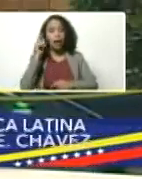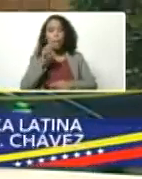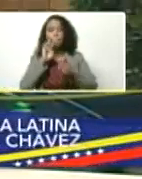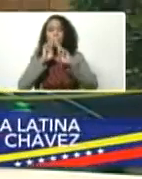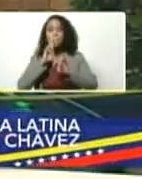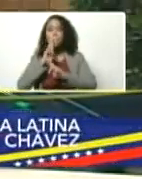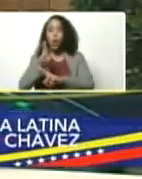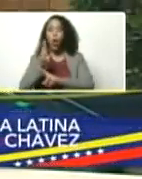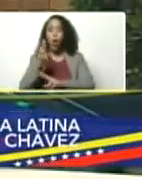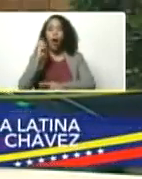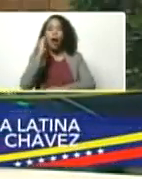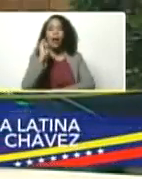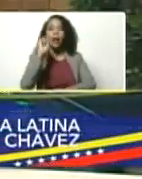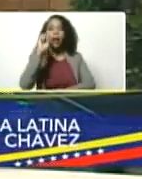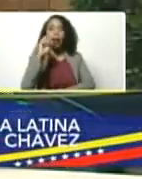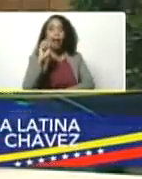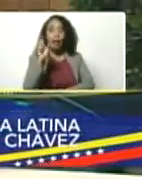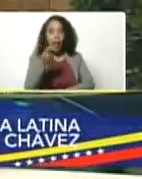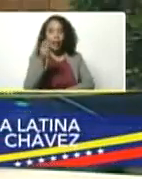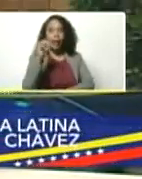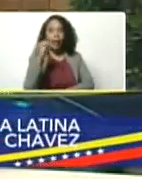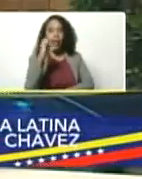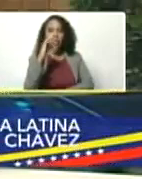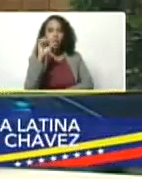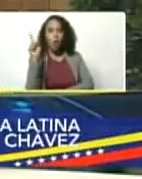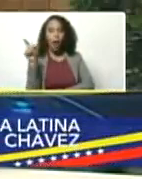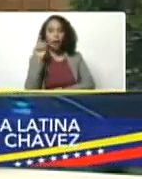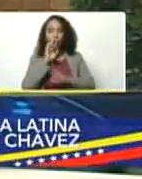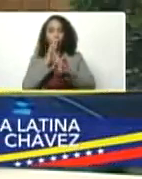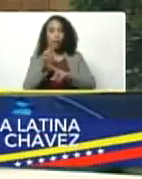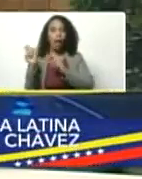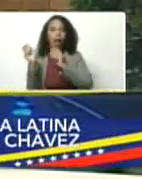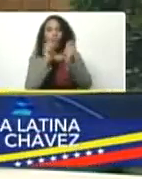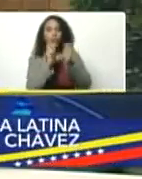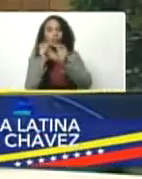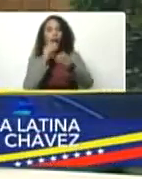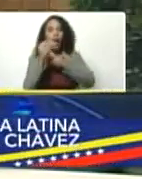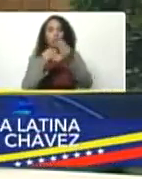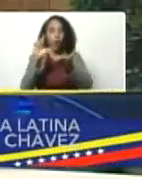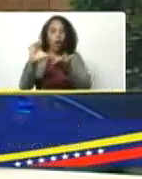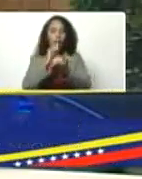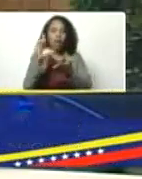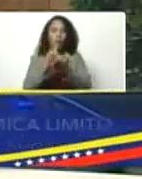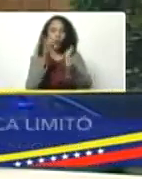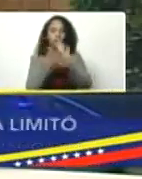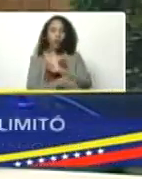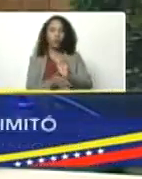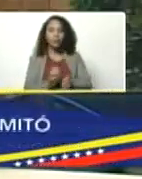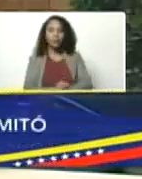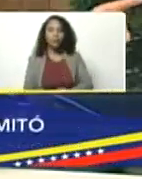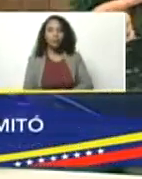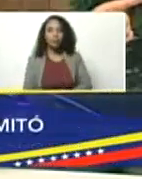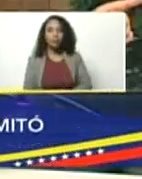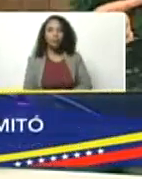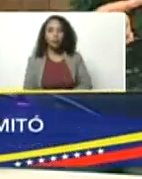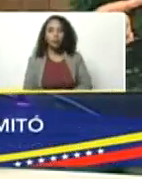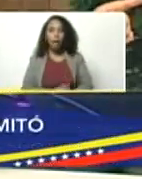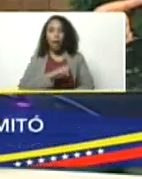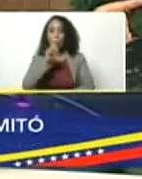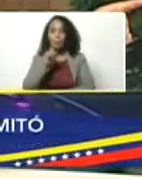Ignacio Ramonet en su entrevista que le hizo de un libro de toda la vida de Fidel, y le preguntó,